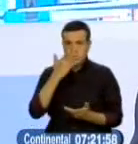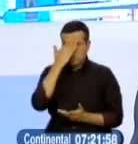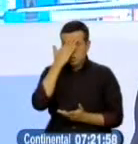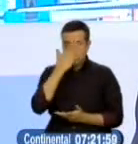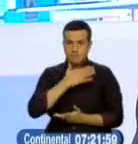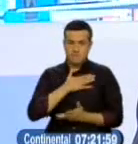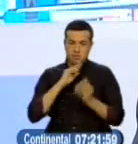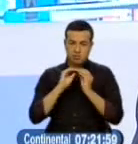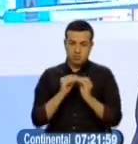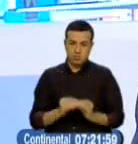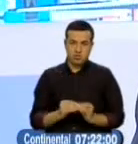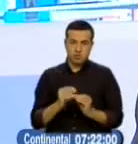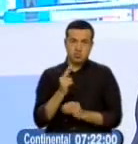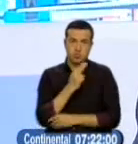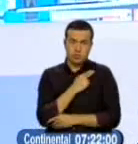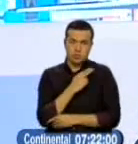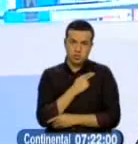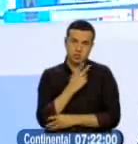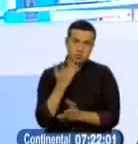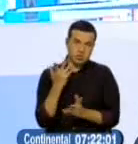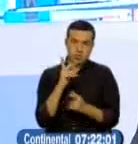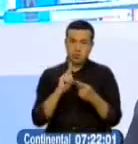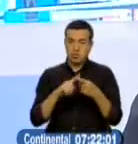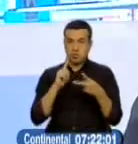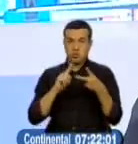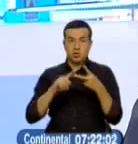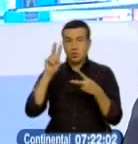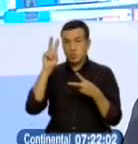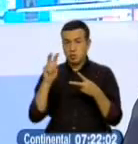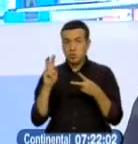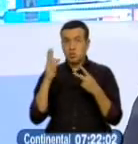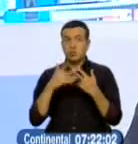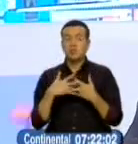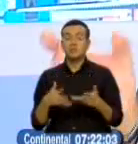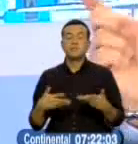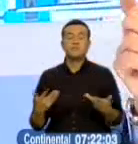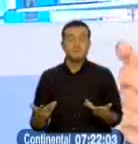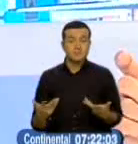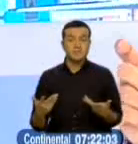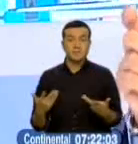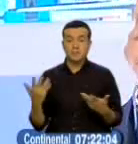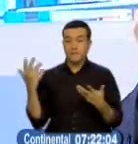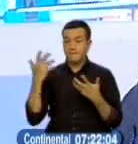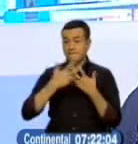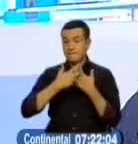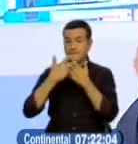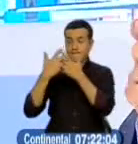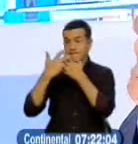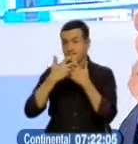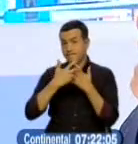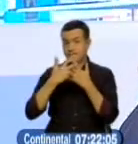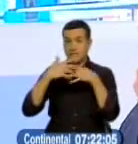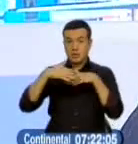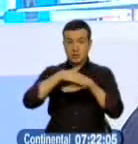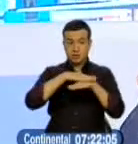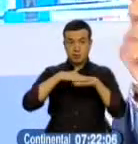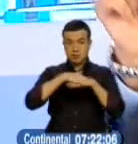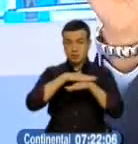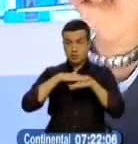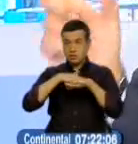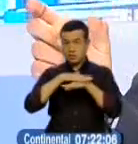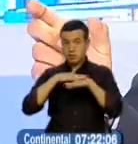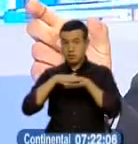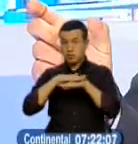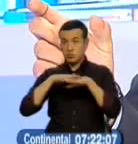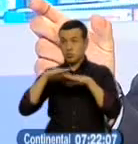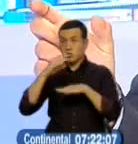mi formación académica. El otro tema tiene que ver con ese engranaje entre el bachillerato y